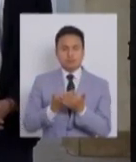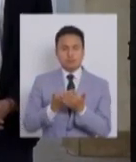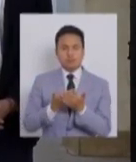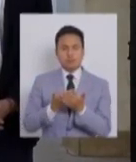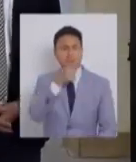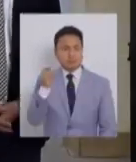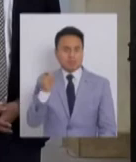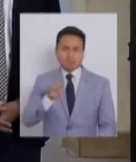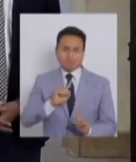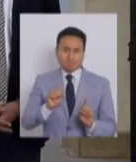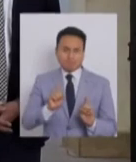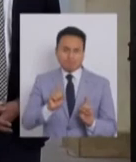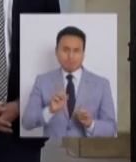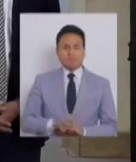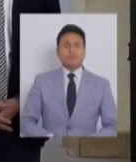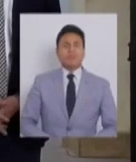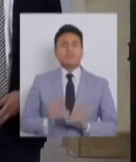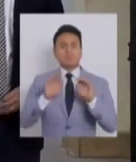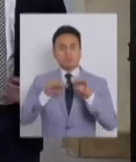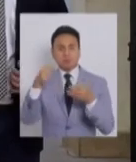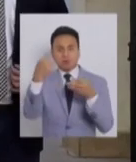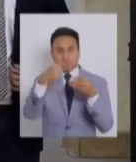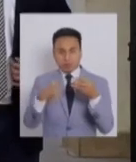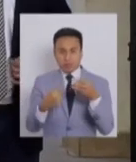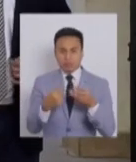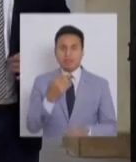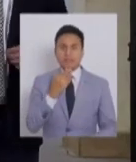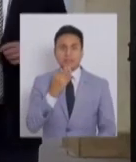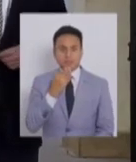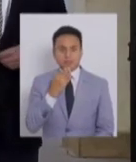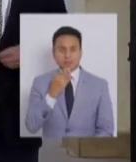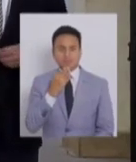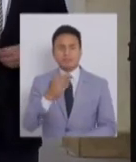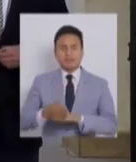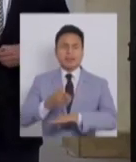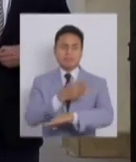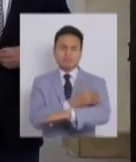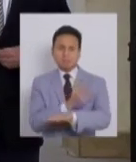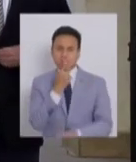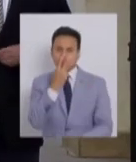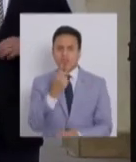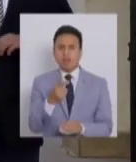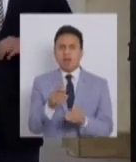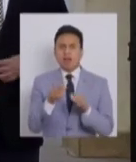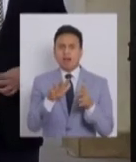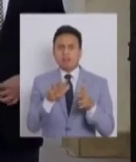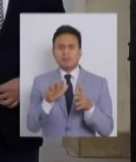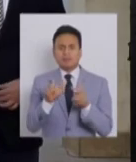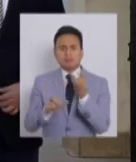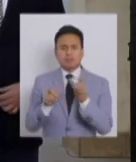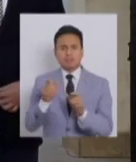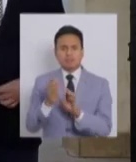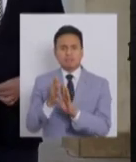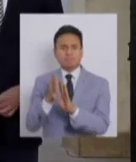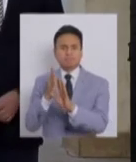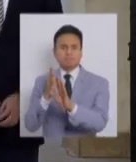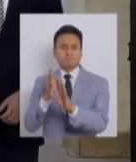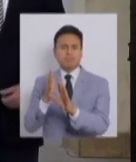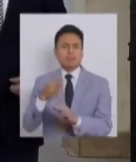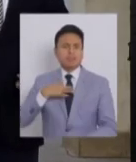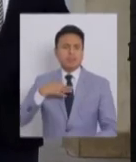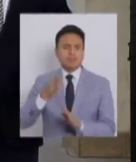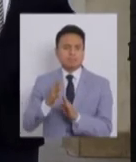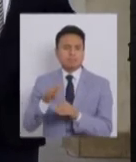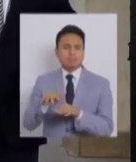nuestra democracia. Estas mismas consideraciones, además, anticipaban una alta abstención de la ciudadanía si